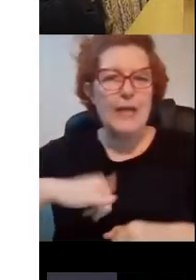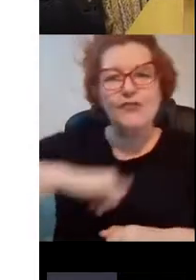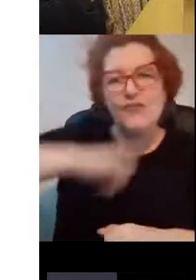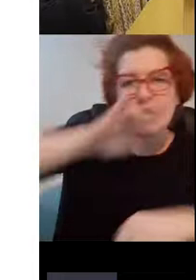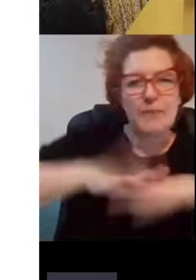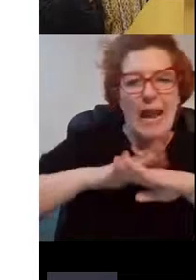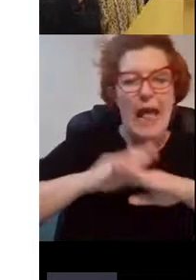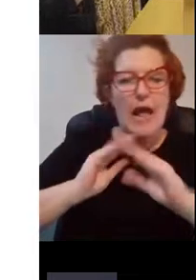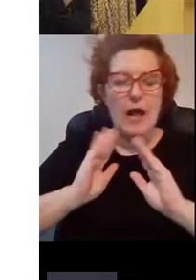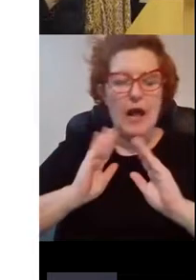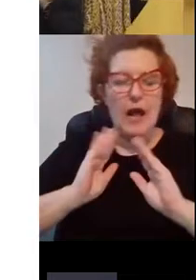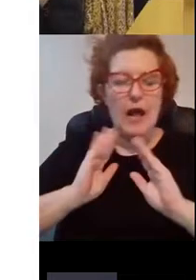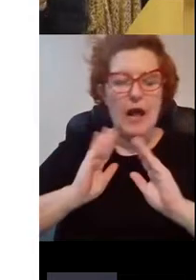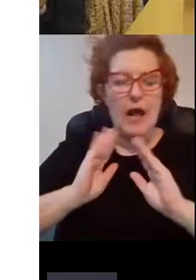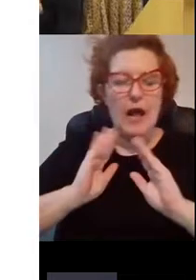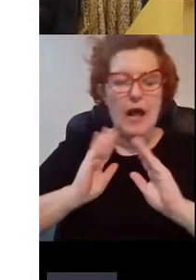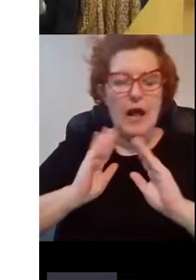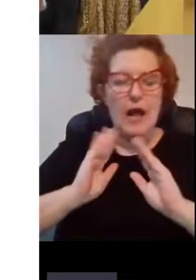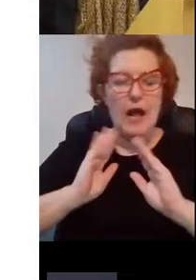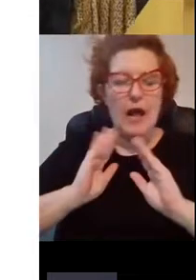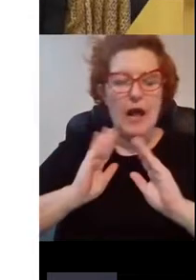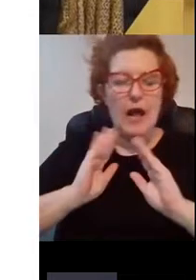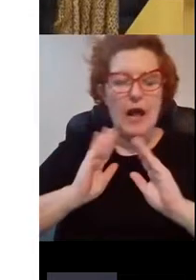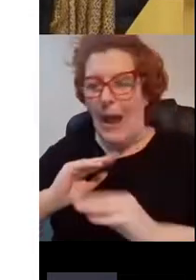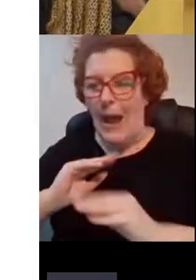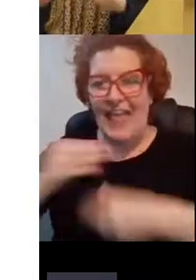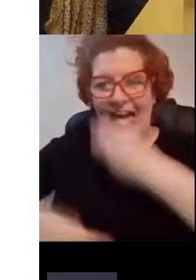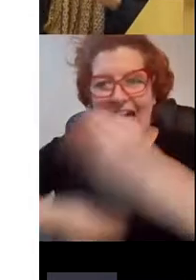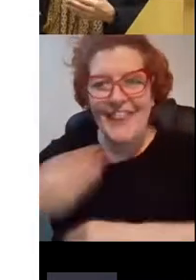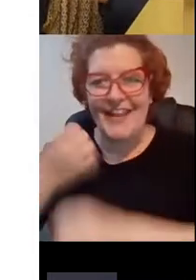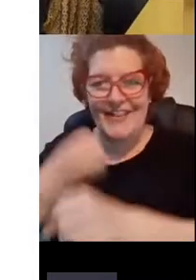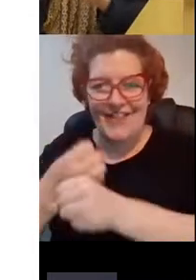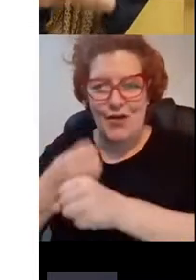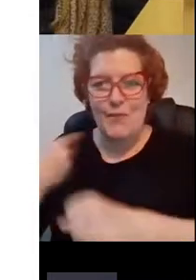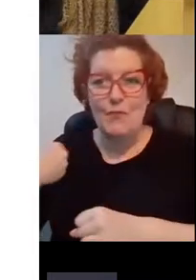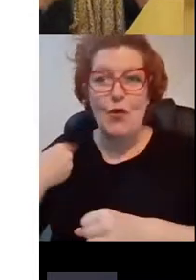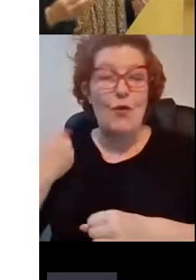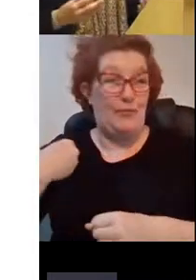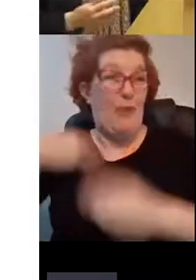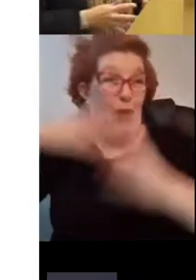trabajo. Es decir, lo que creemos que hay que hacer con las humanidades es fomentar un